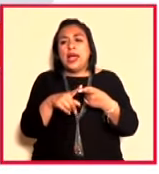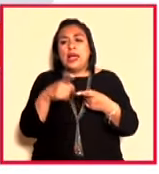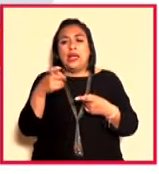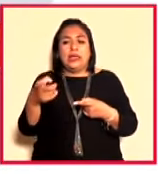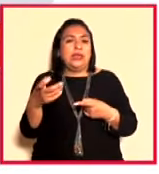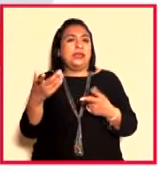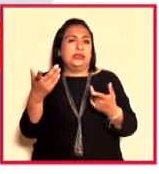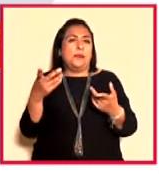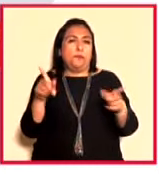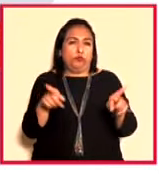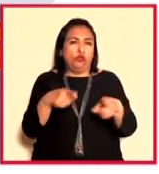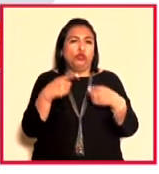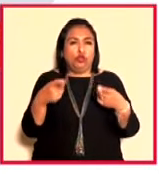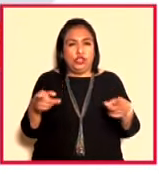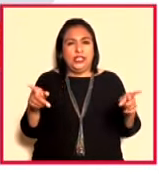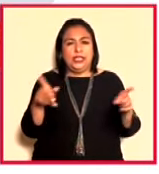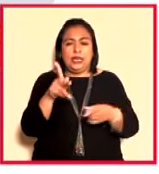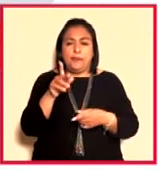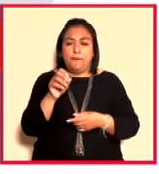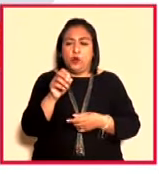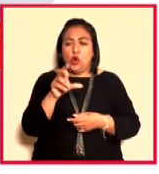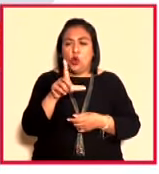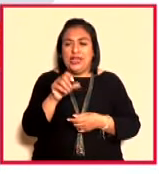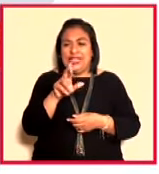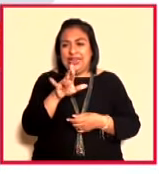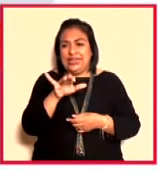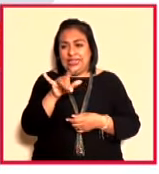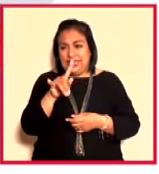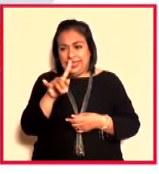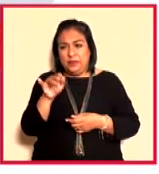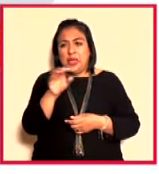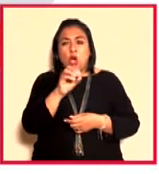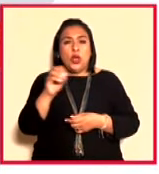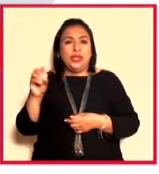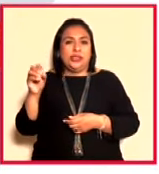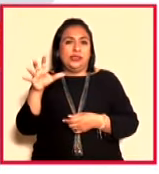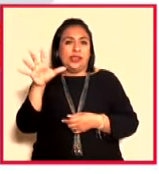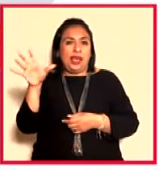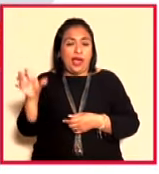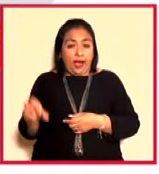polirritmia del oeste de África, por ejemplo.